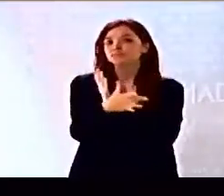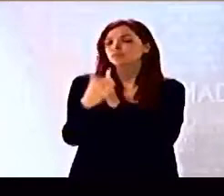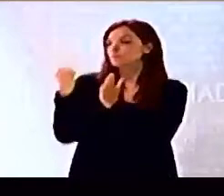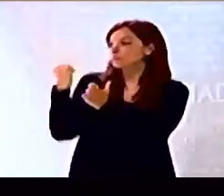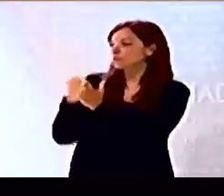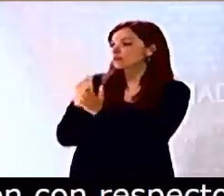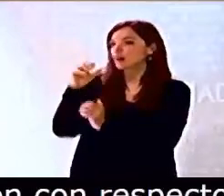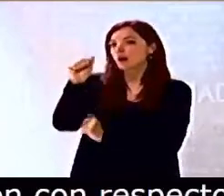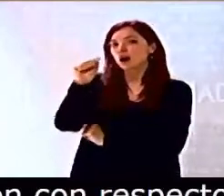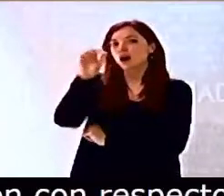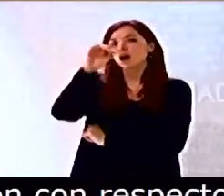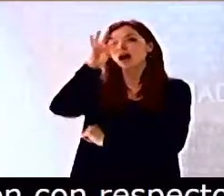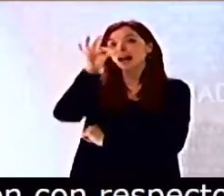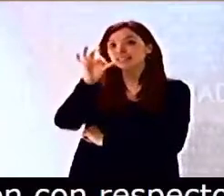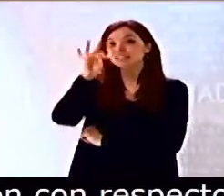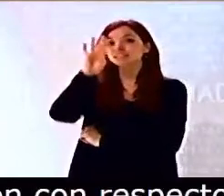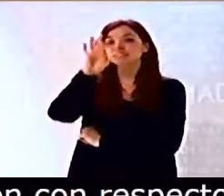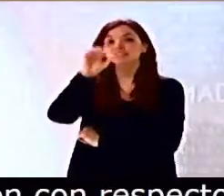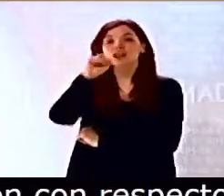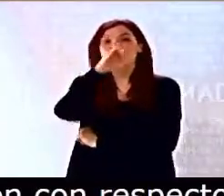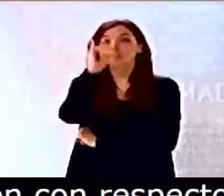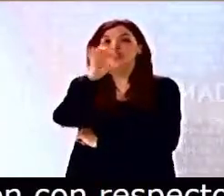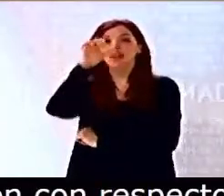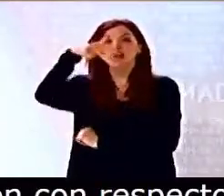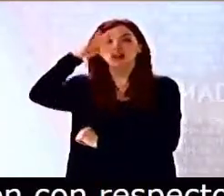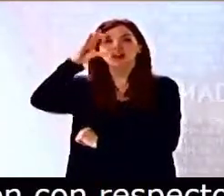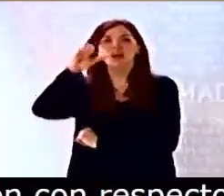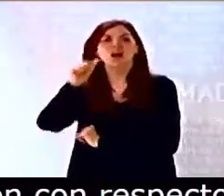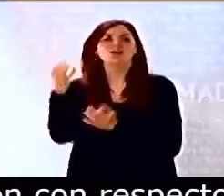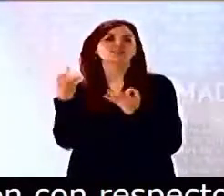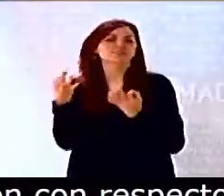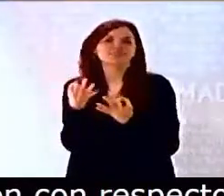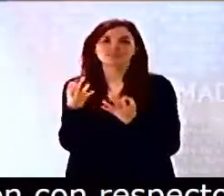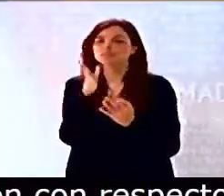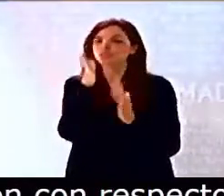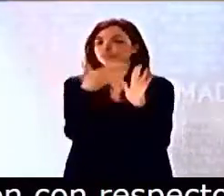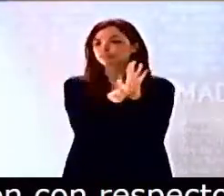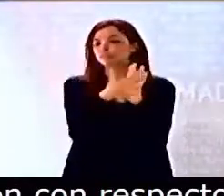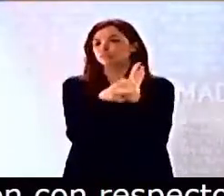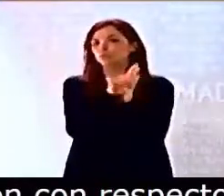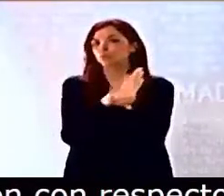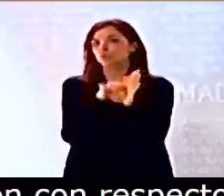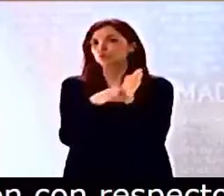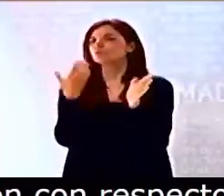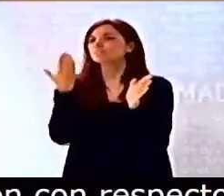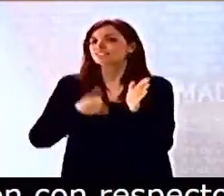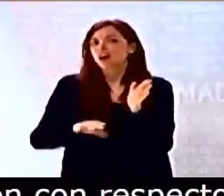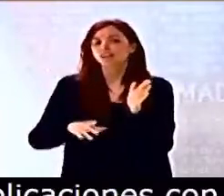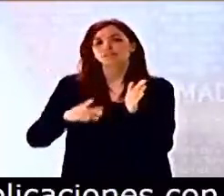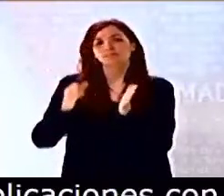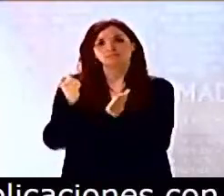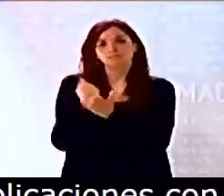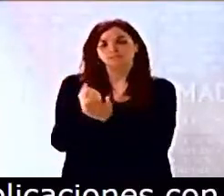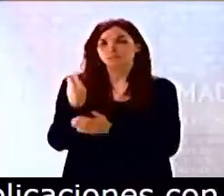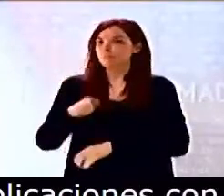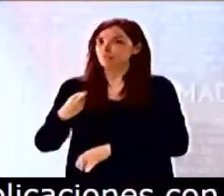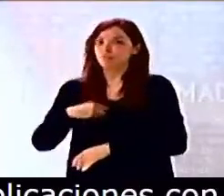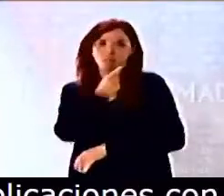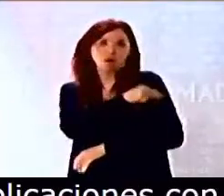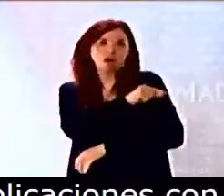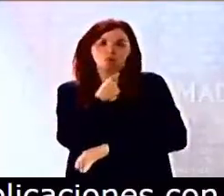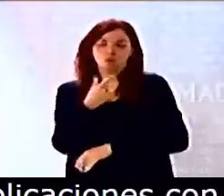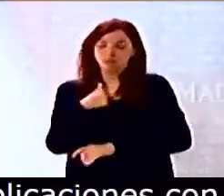AstraZeneca. Se han dado ya muchas explicaciones con respecto a la vacuna de AstraZeneca, pero